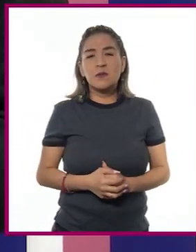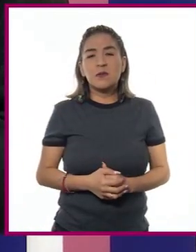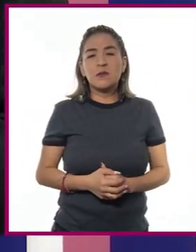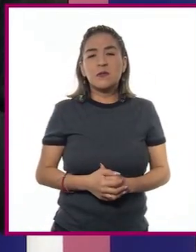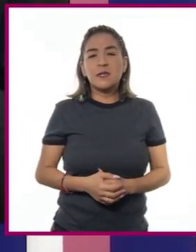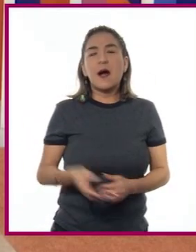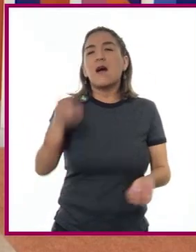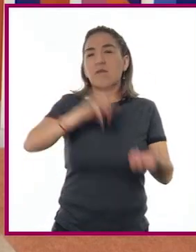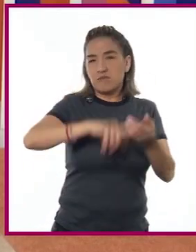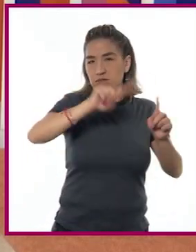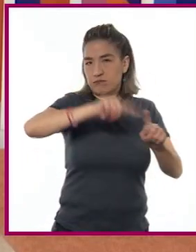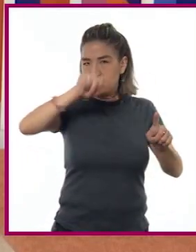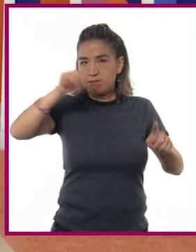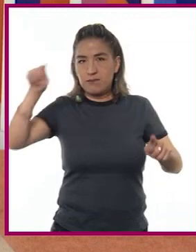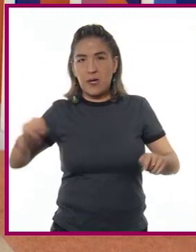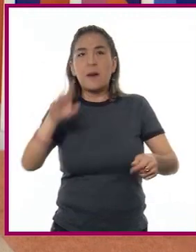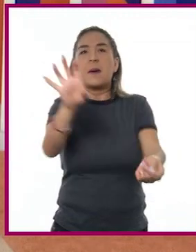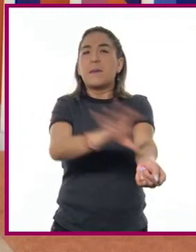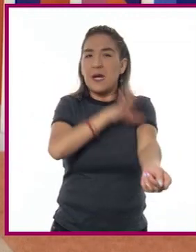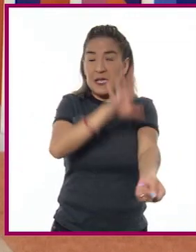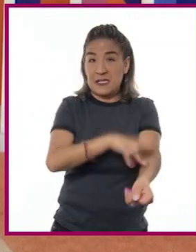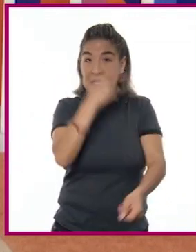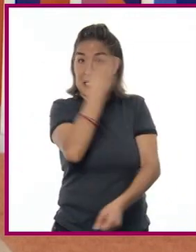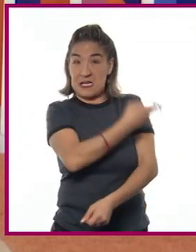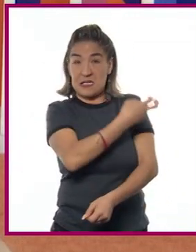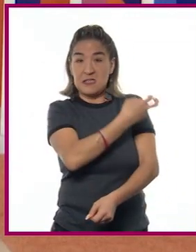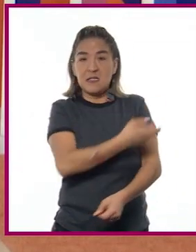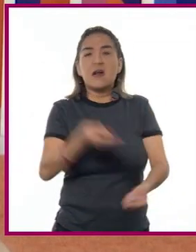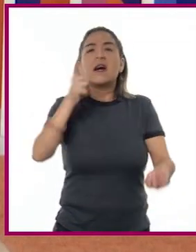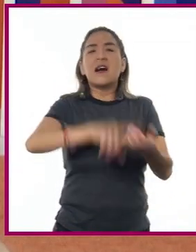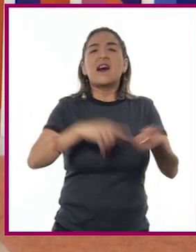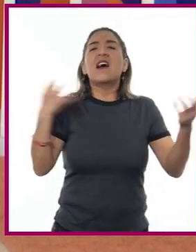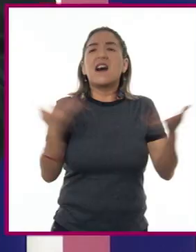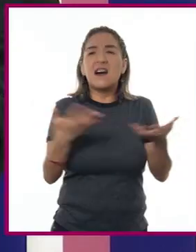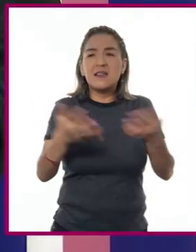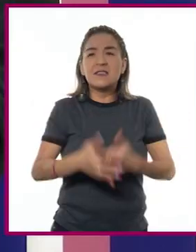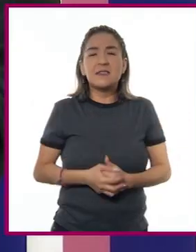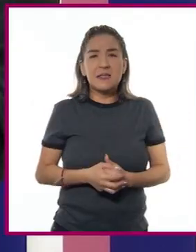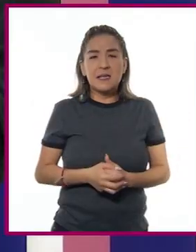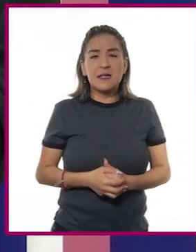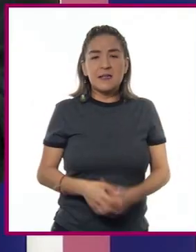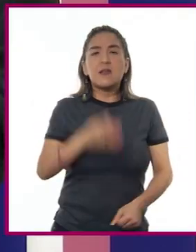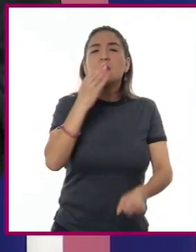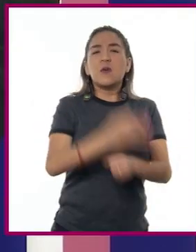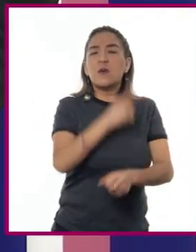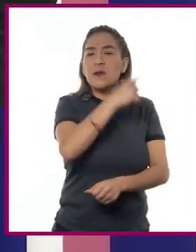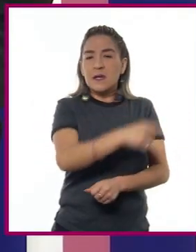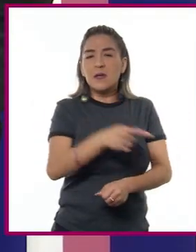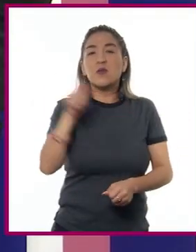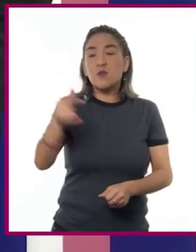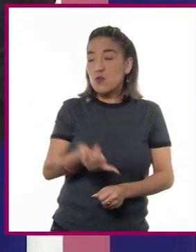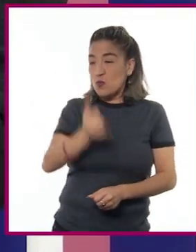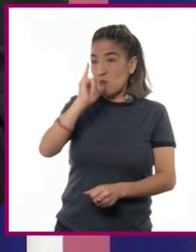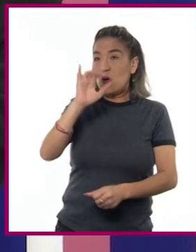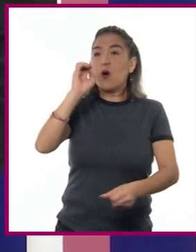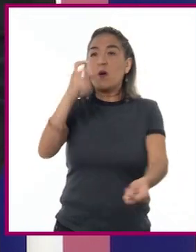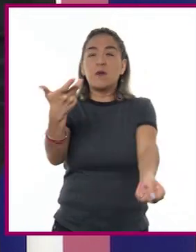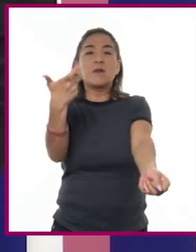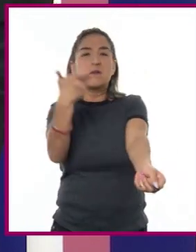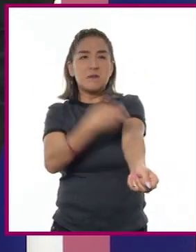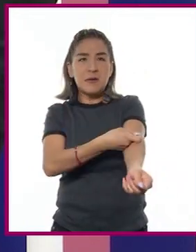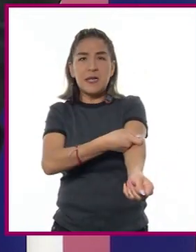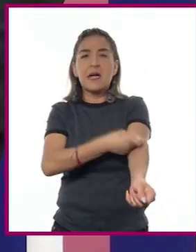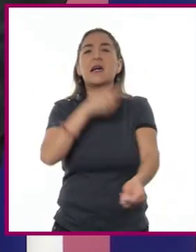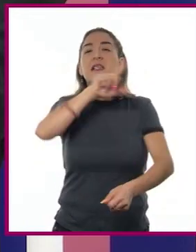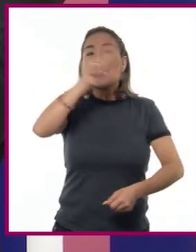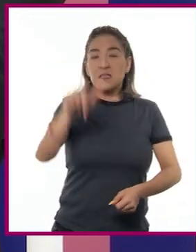las ondas electromagnéticas, y esas ondas electromagnéticas lo que hacen es también lo bebes o te lo inyectan, y